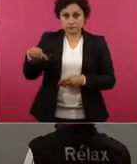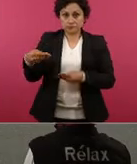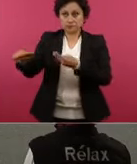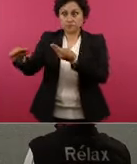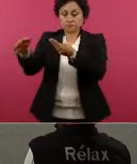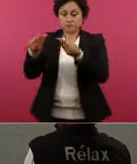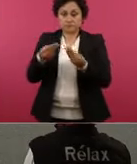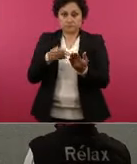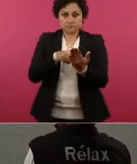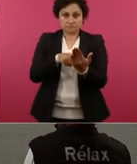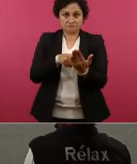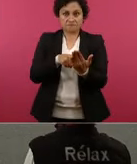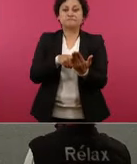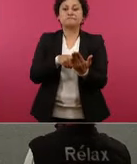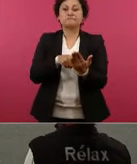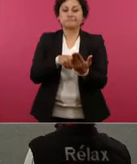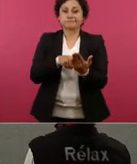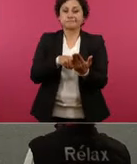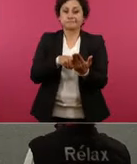Y casi de inmediato,